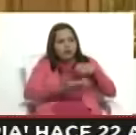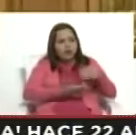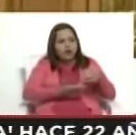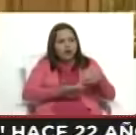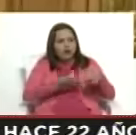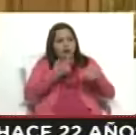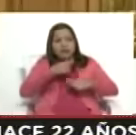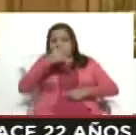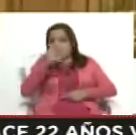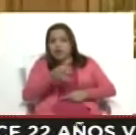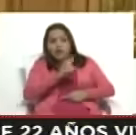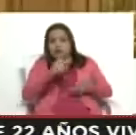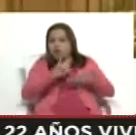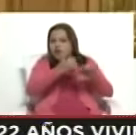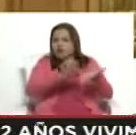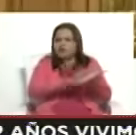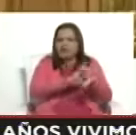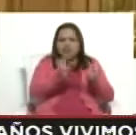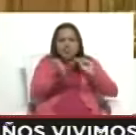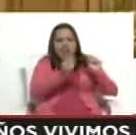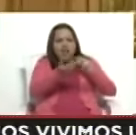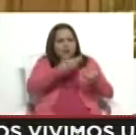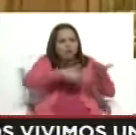verdad yo no lo voy a ayudar con el tema del diálogo.